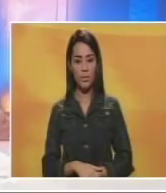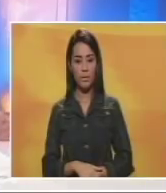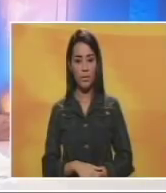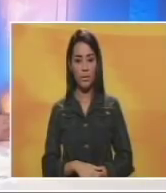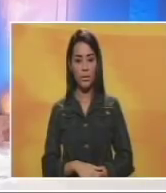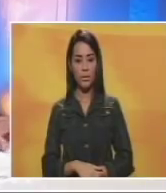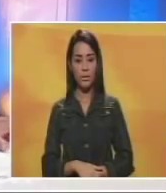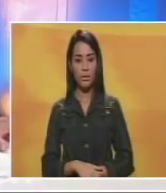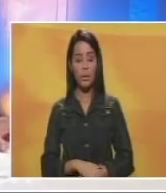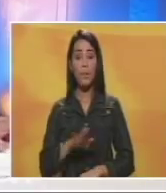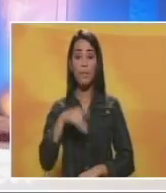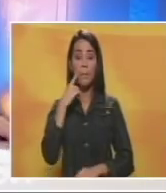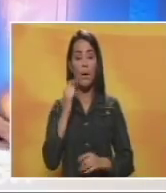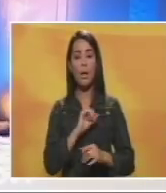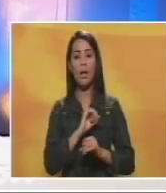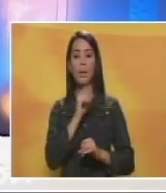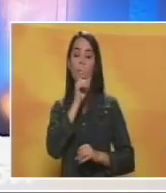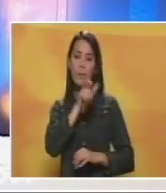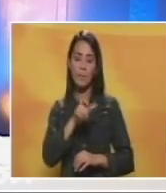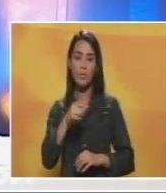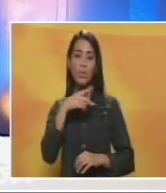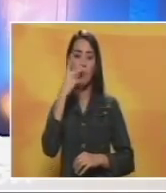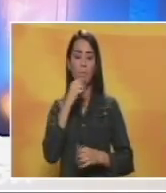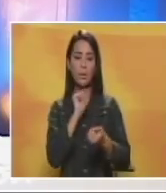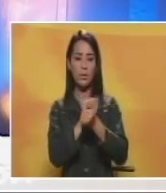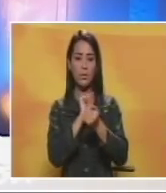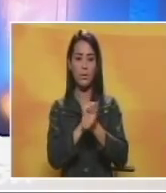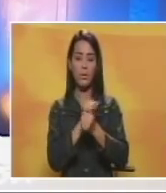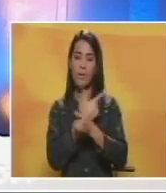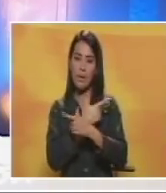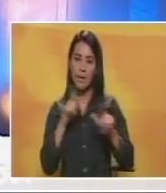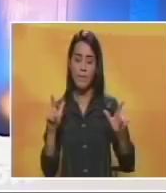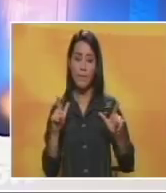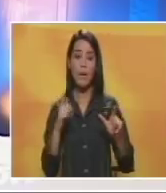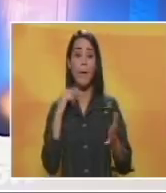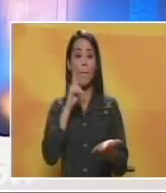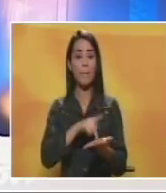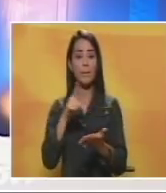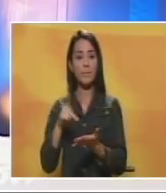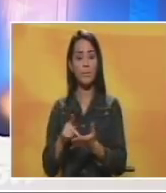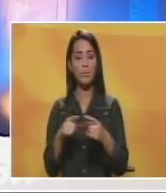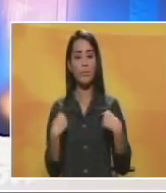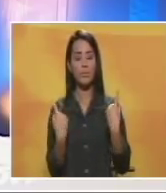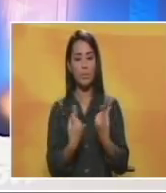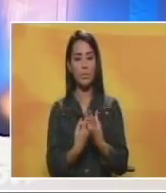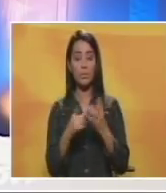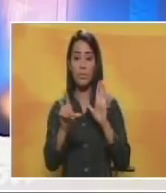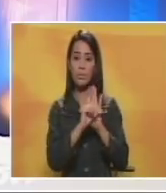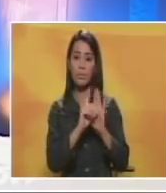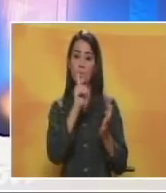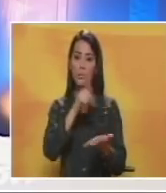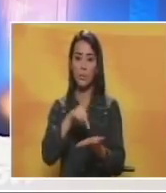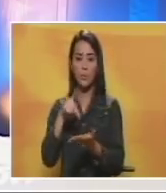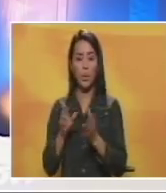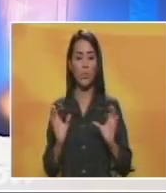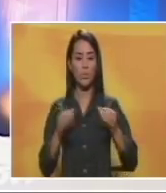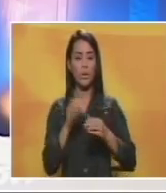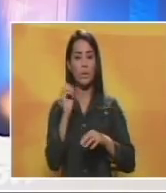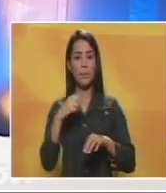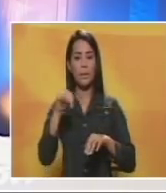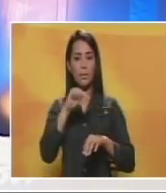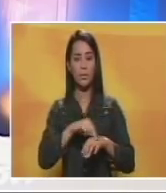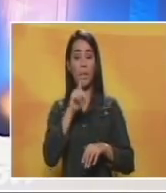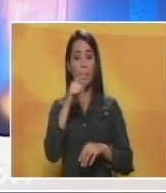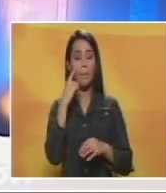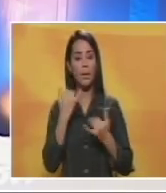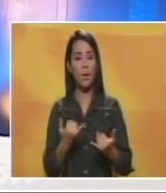Después de ser excarcelados, los diputados Gilbert Caro y Renzo Pietro asistieron al Palacio Federal Legislativo para participar en la sesión de la Asamblea Nacional. También